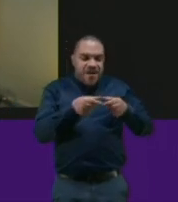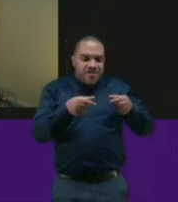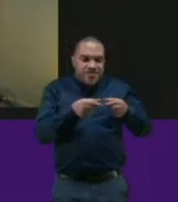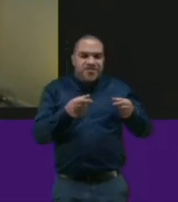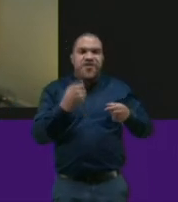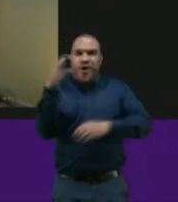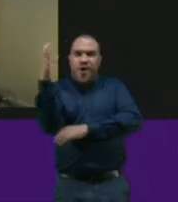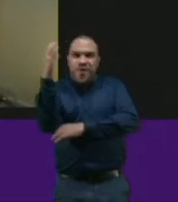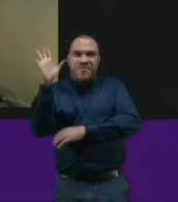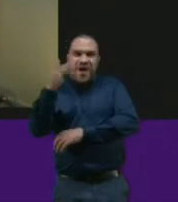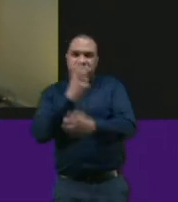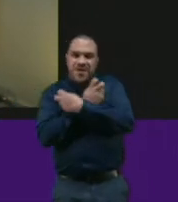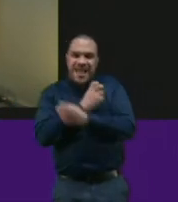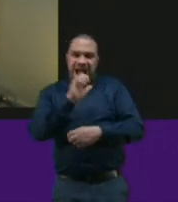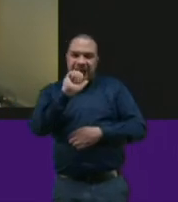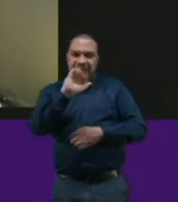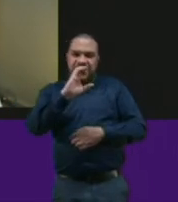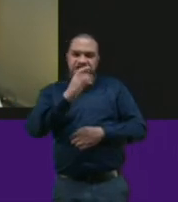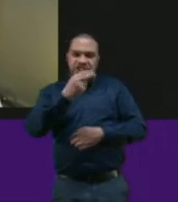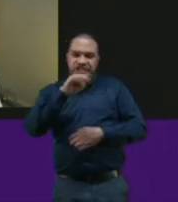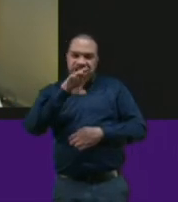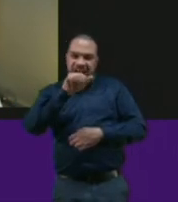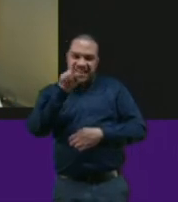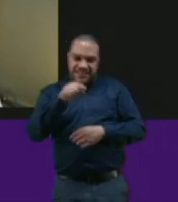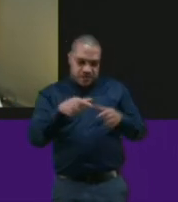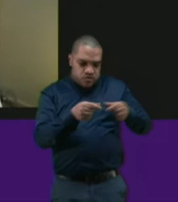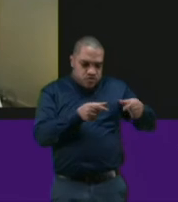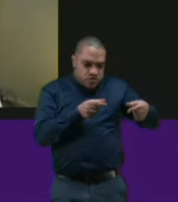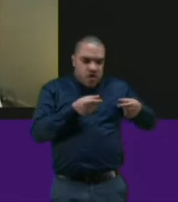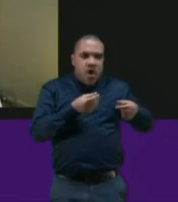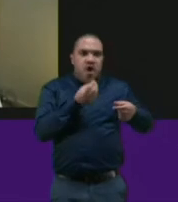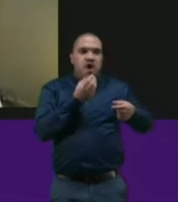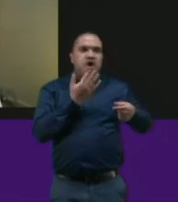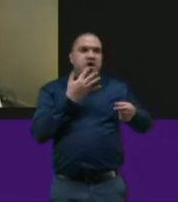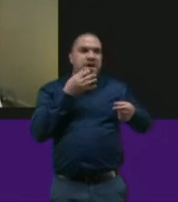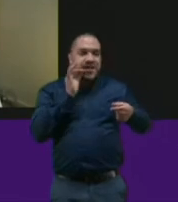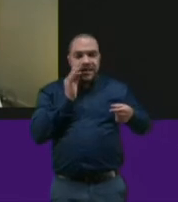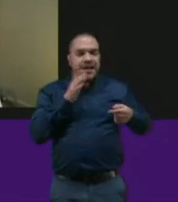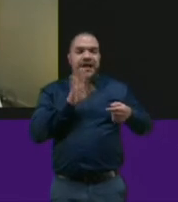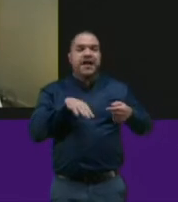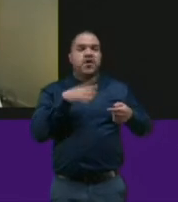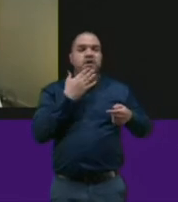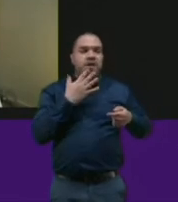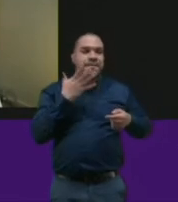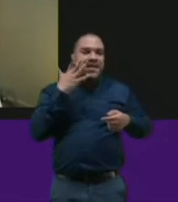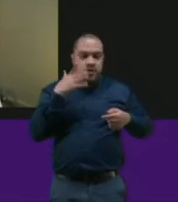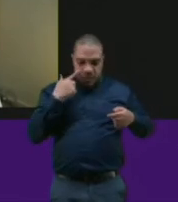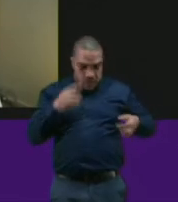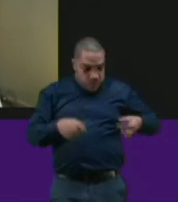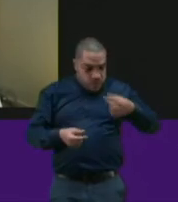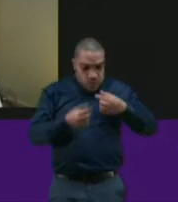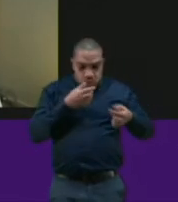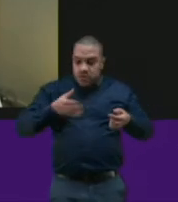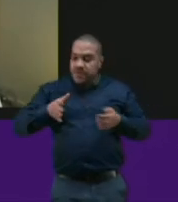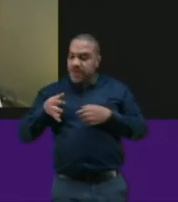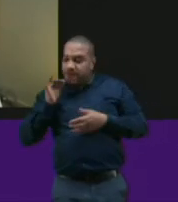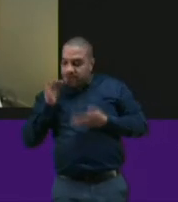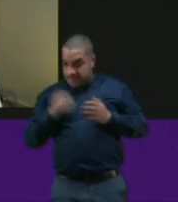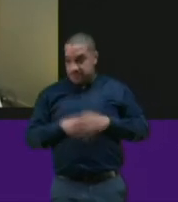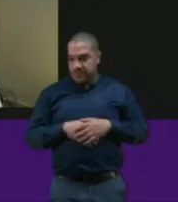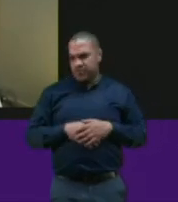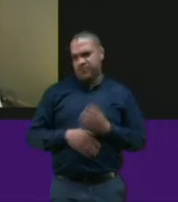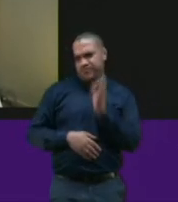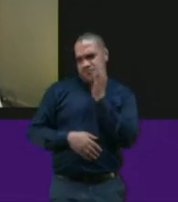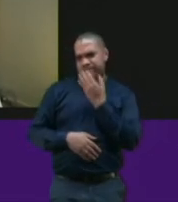¿Listo? Café, uy, Colombia. ¡Qué delicia! Listo. Bueno. Gracias, Fabián. Bueno, ahora tenemos a Javier